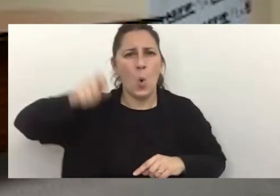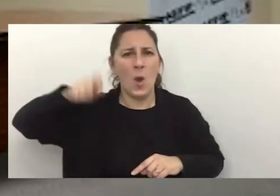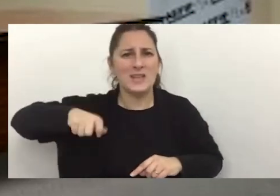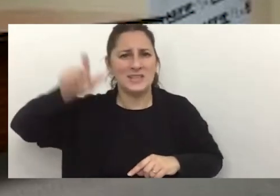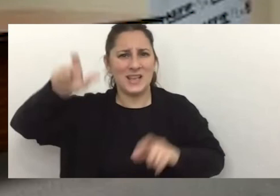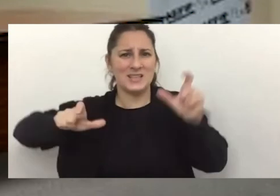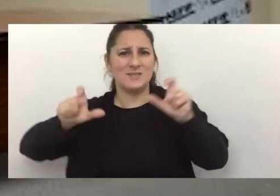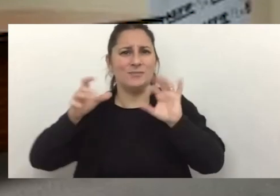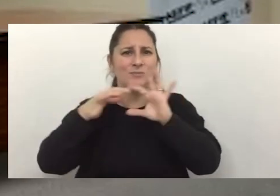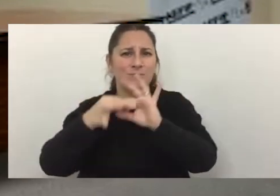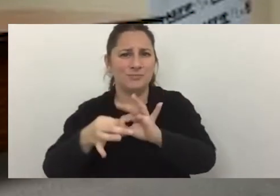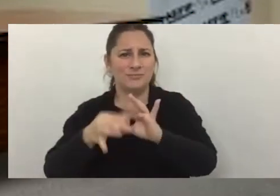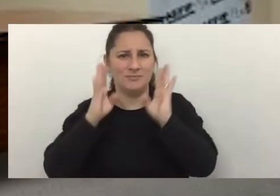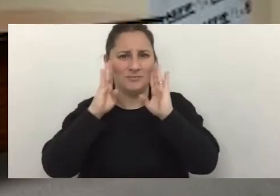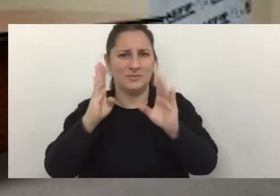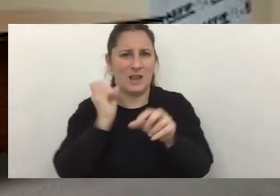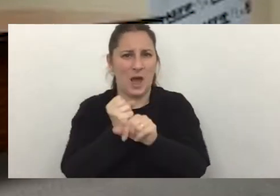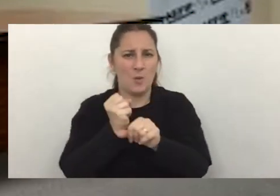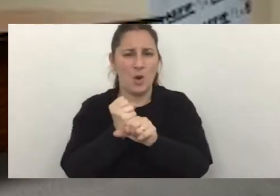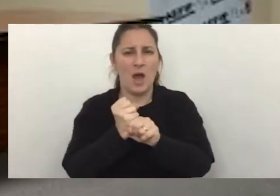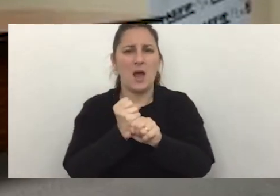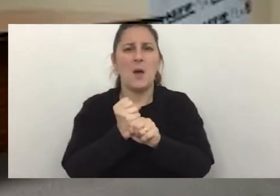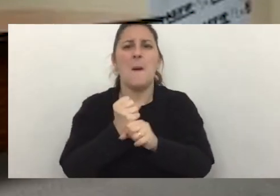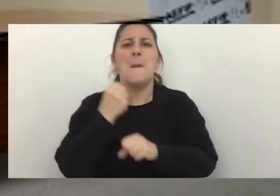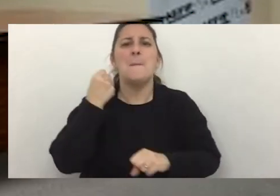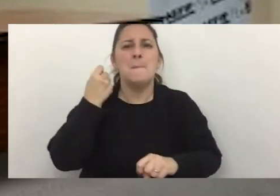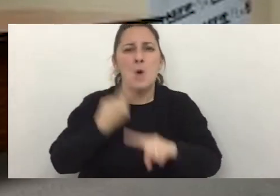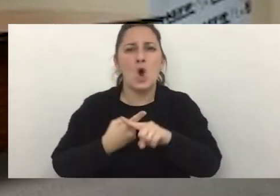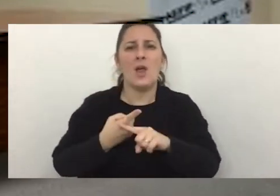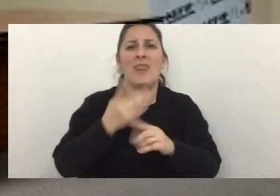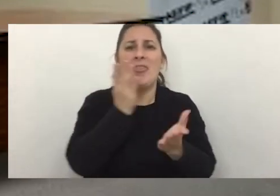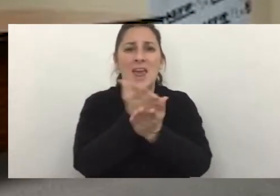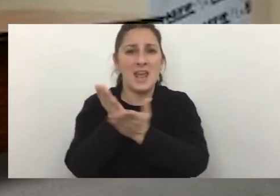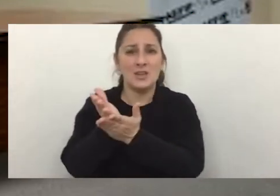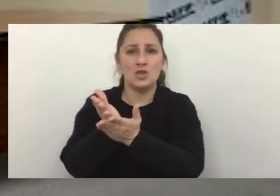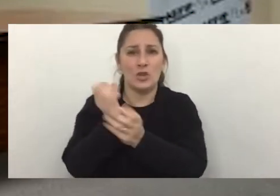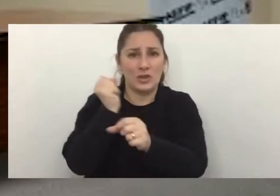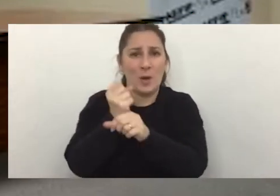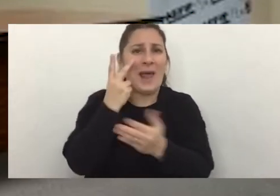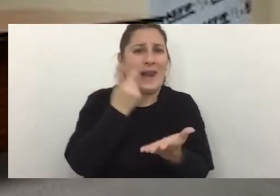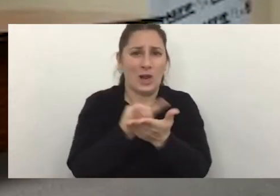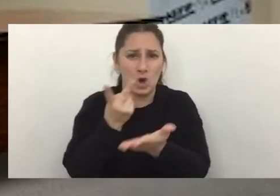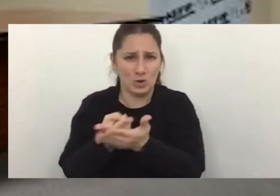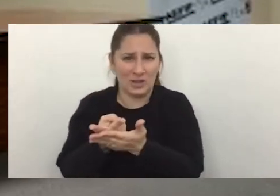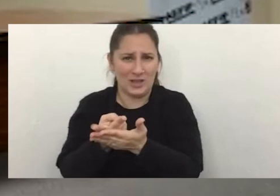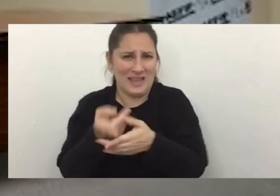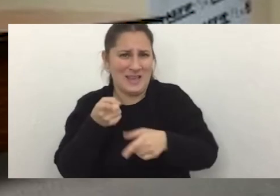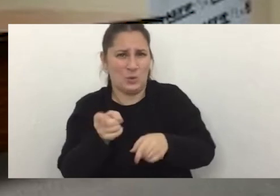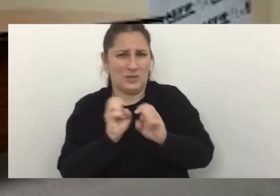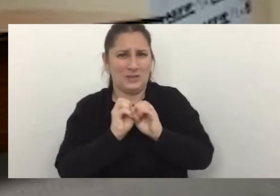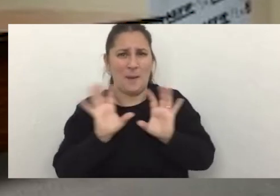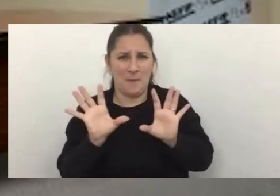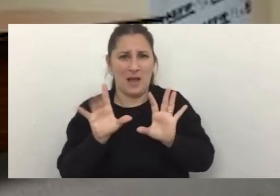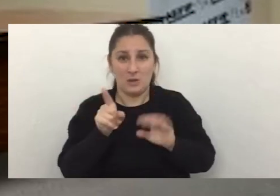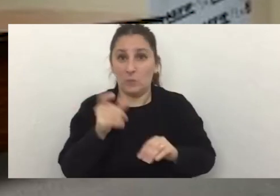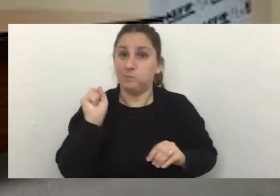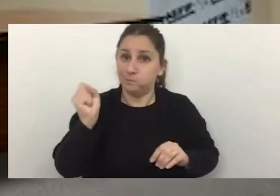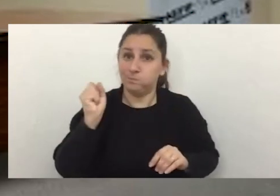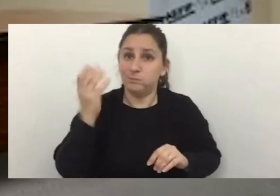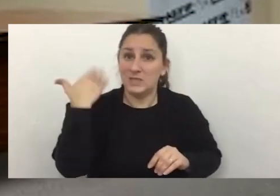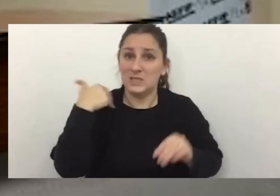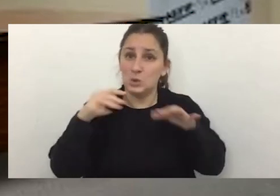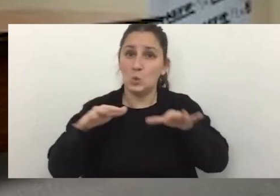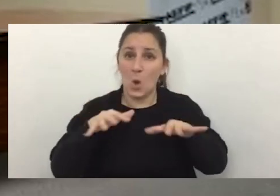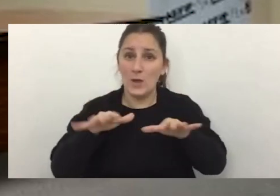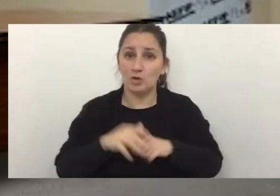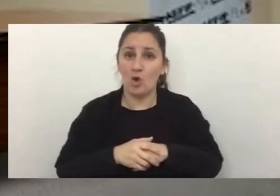laborales, de tribunal de trabajo, por reconocer derechos de los trabajadores. Esto es lo que pasó, con lo cual se